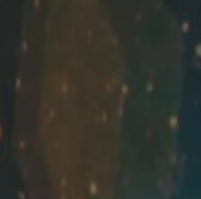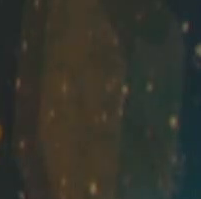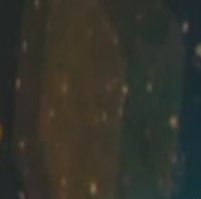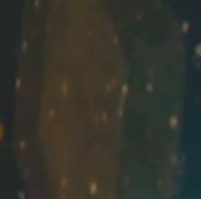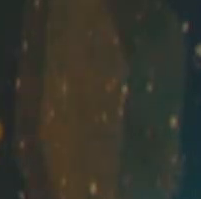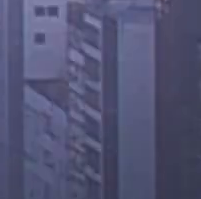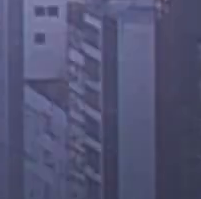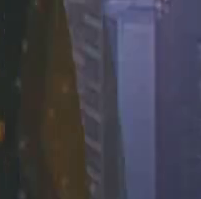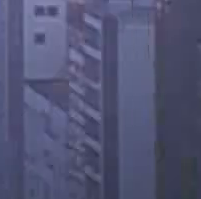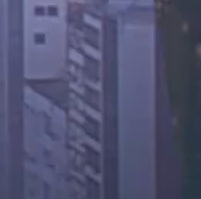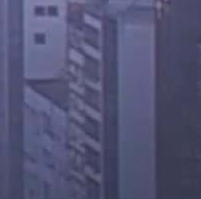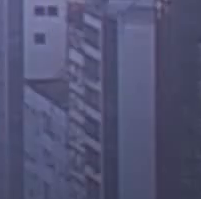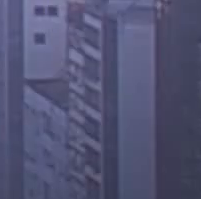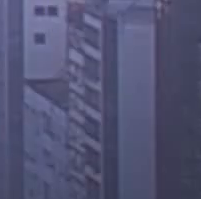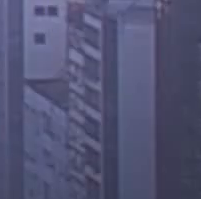luego